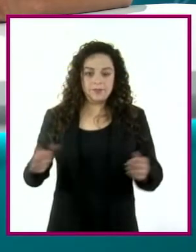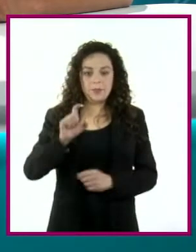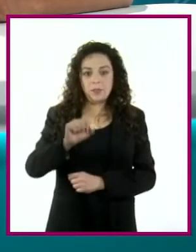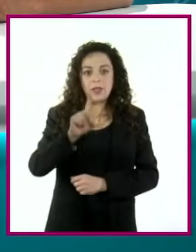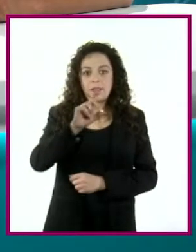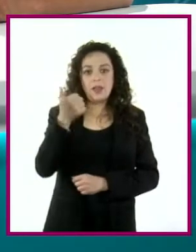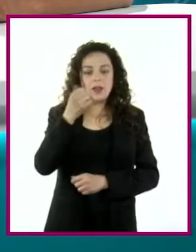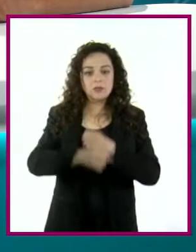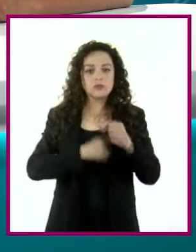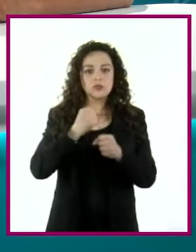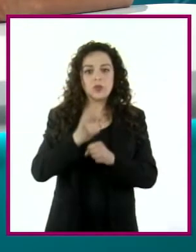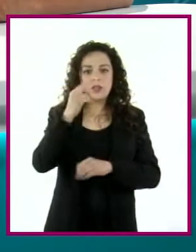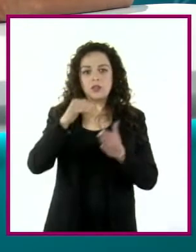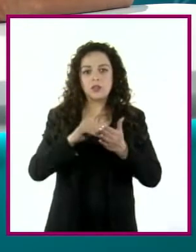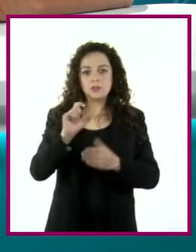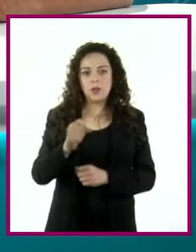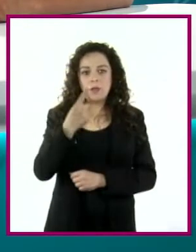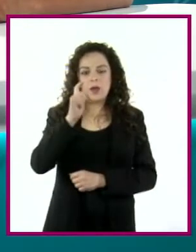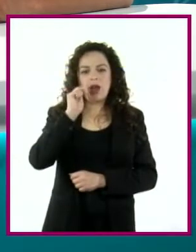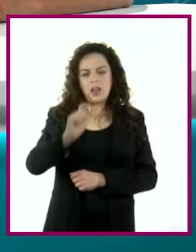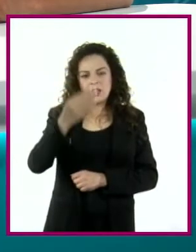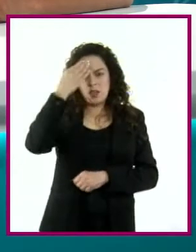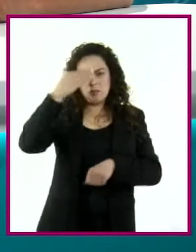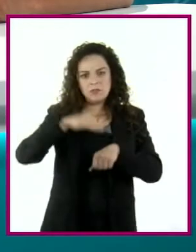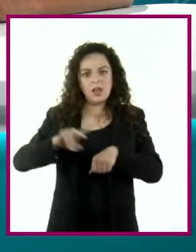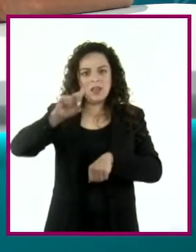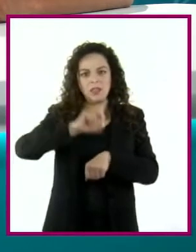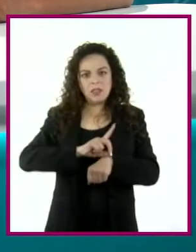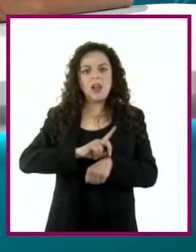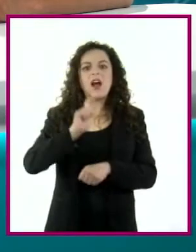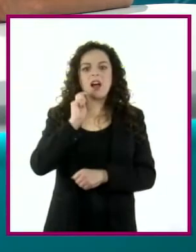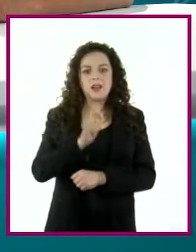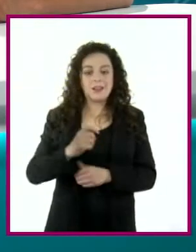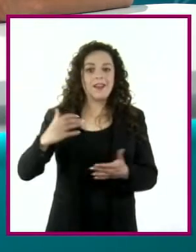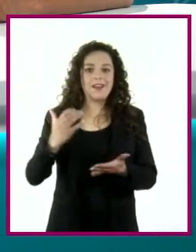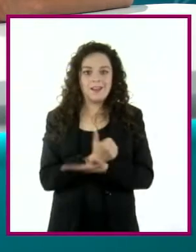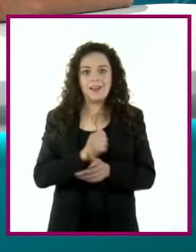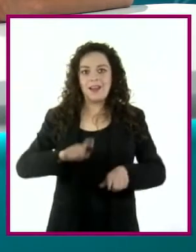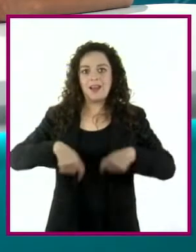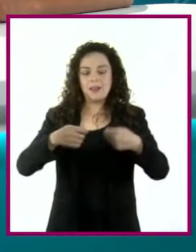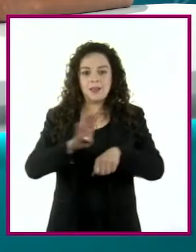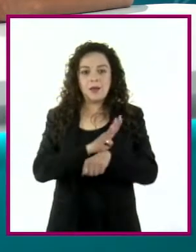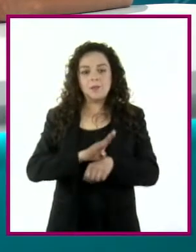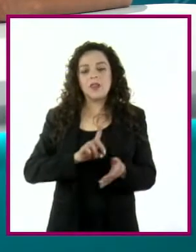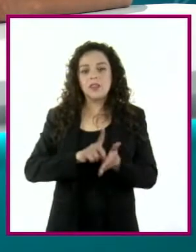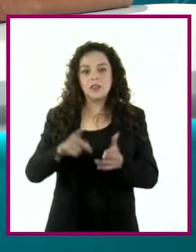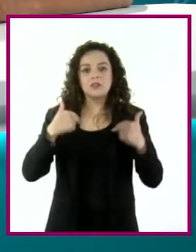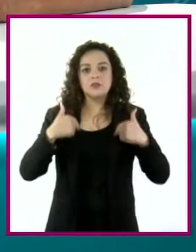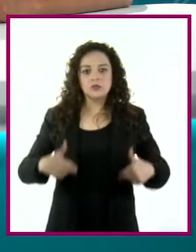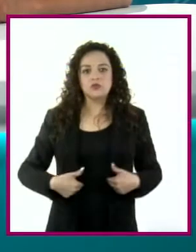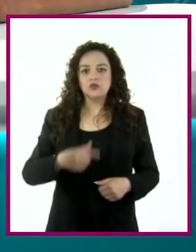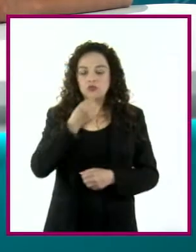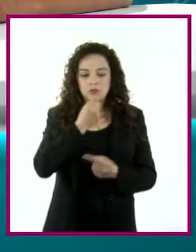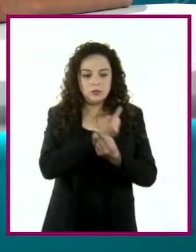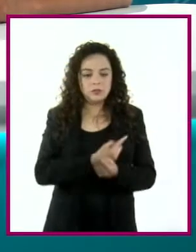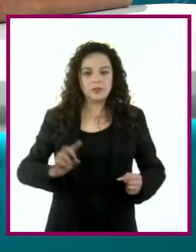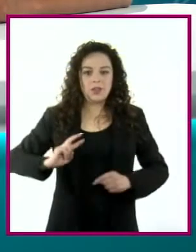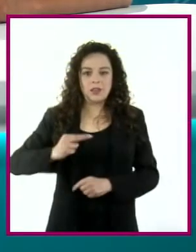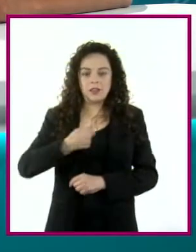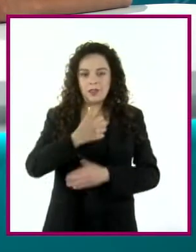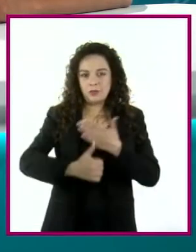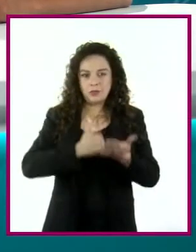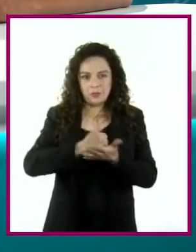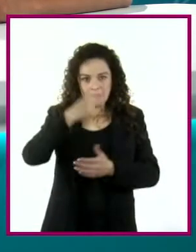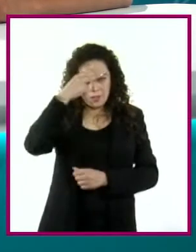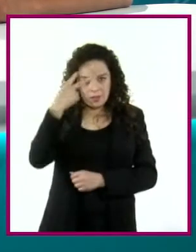de agosto del 2021 será recordado como el día en el que se ganó una batalla a favor de los derechos humanos de las infancias trans en Ciudad de México. Este día